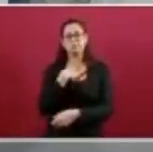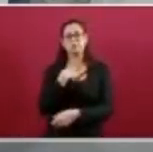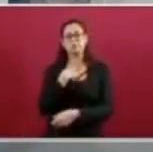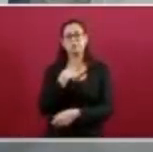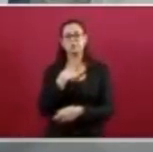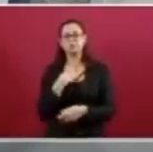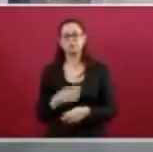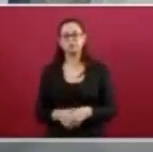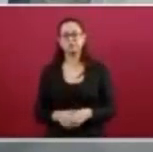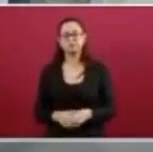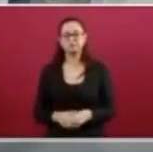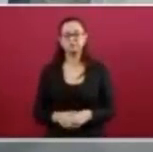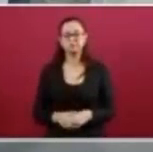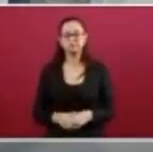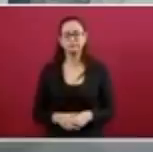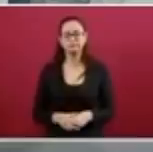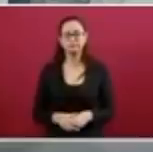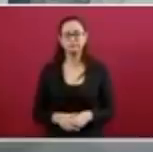En todo esto